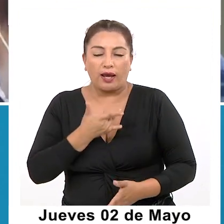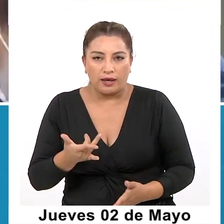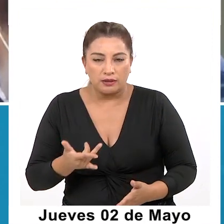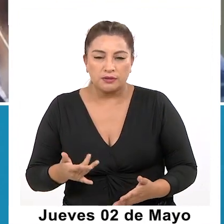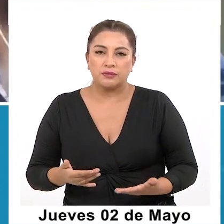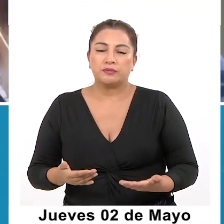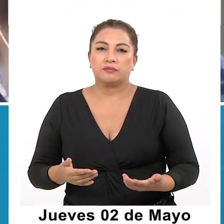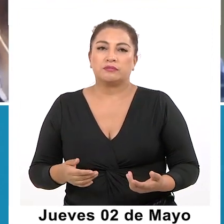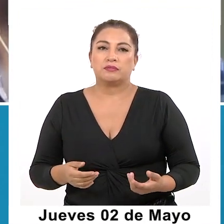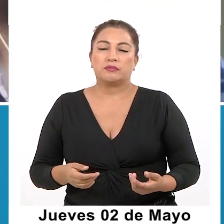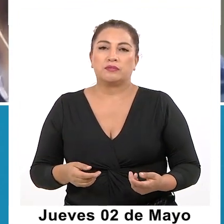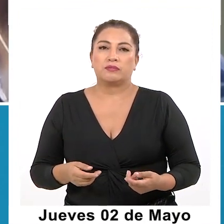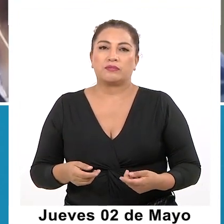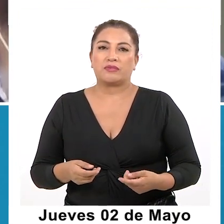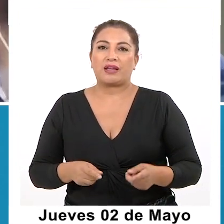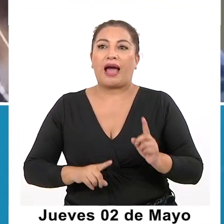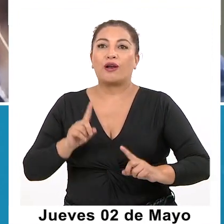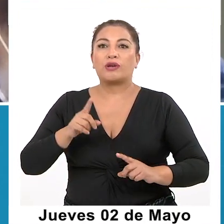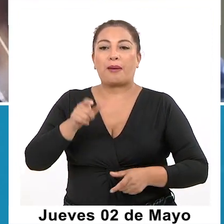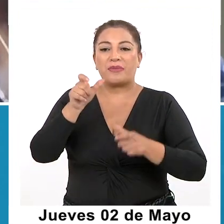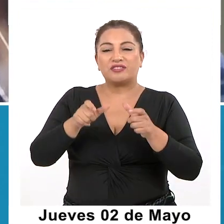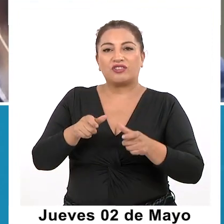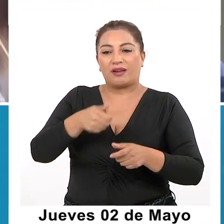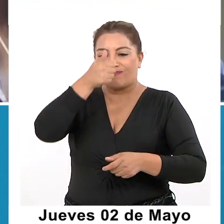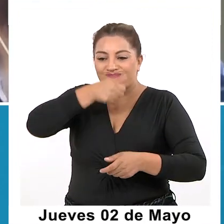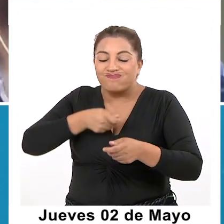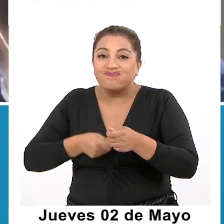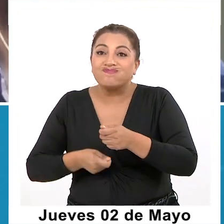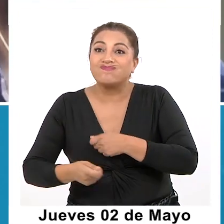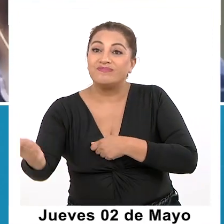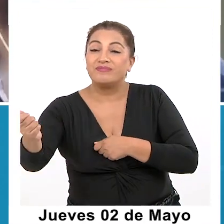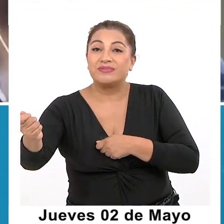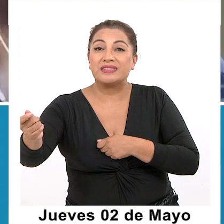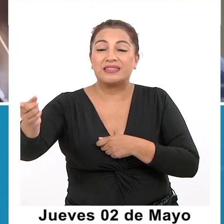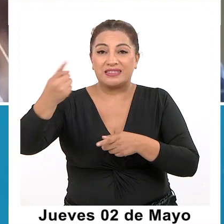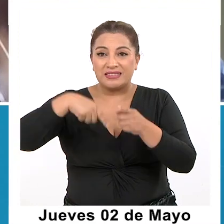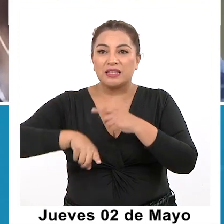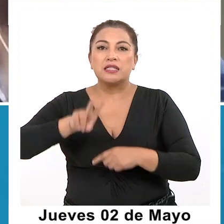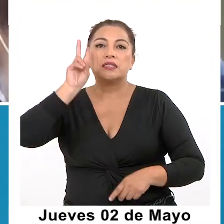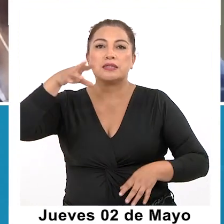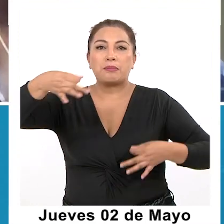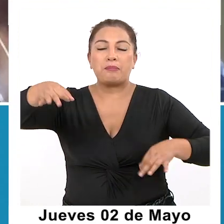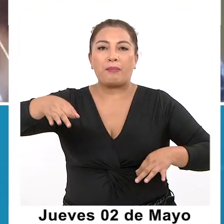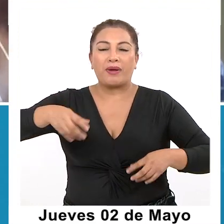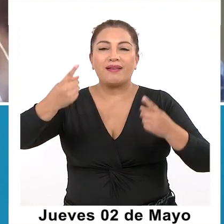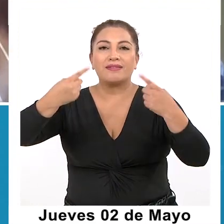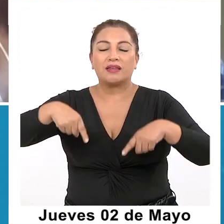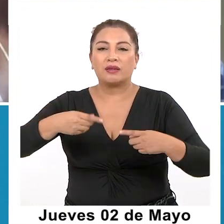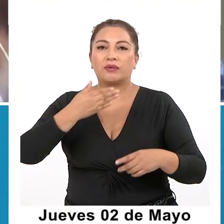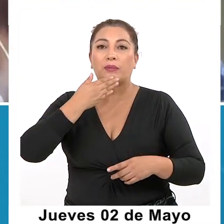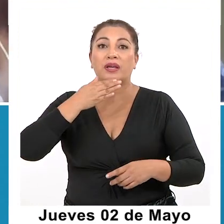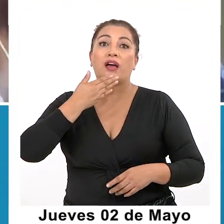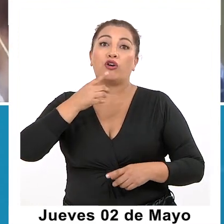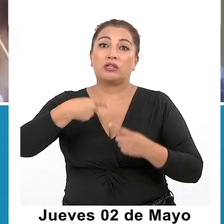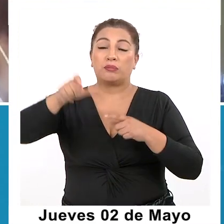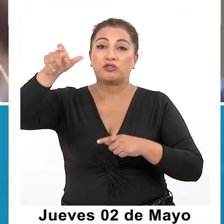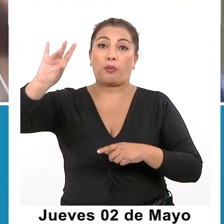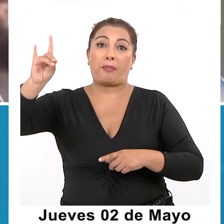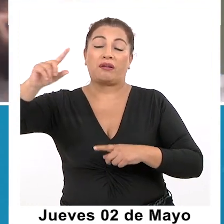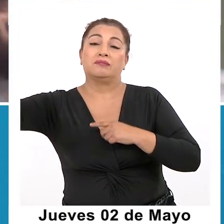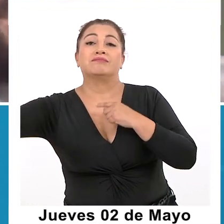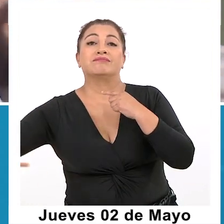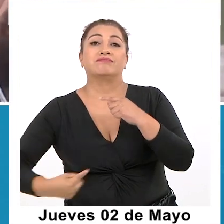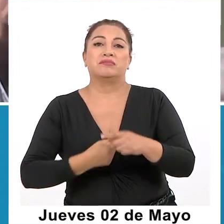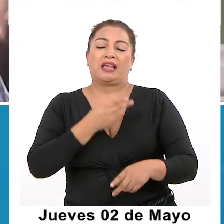por un factor del contrabando de salidas de mercancías que se van hacia el Bolivia sin documentación aduanera y contrabando de entrada tanto